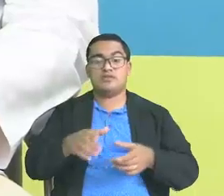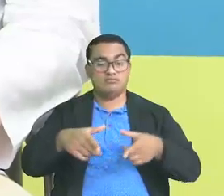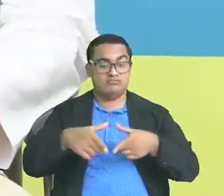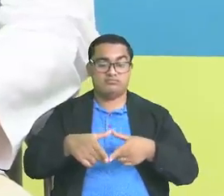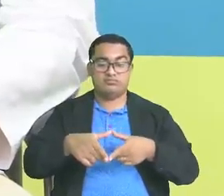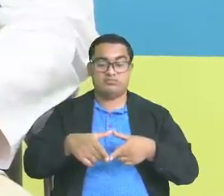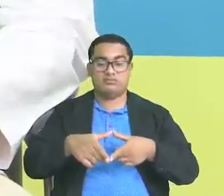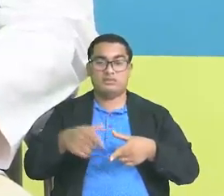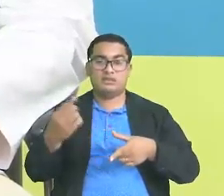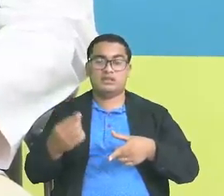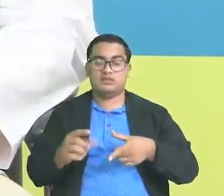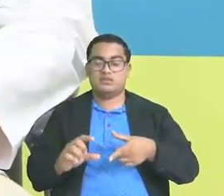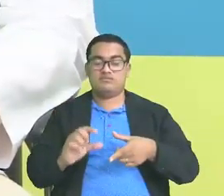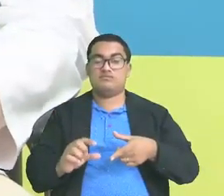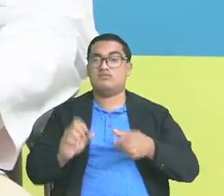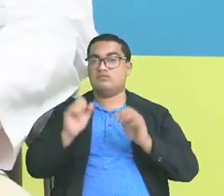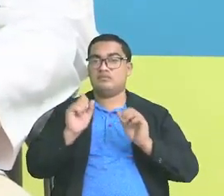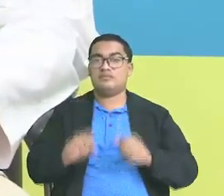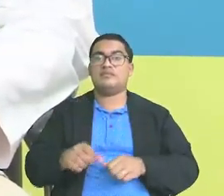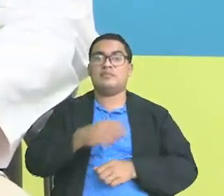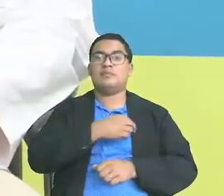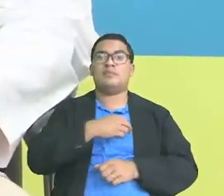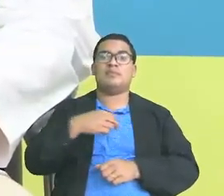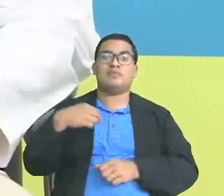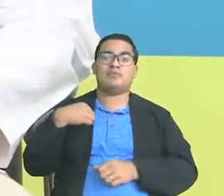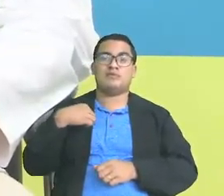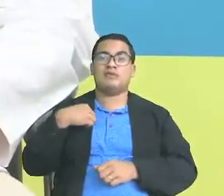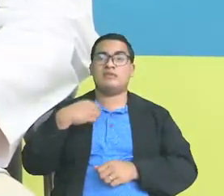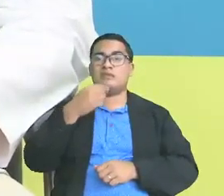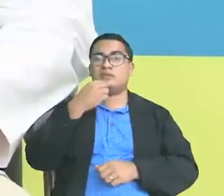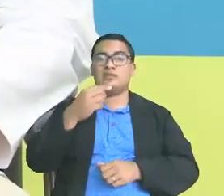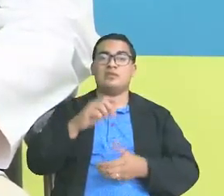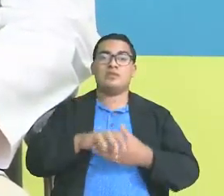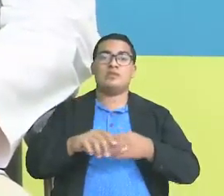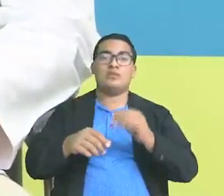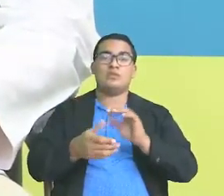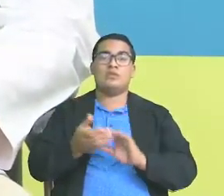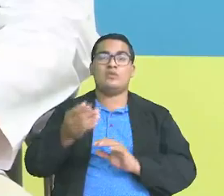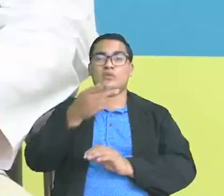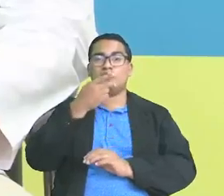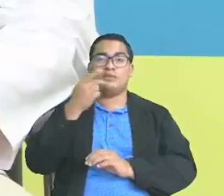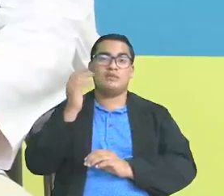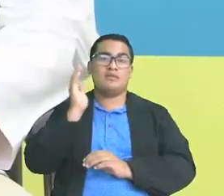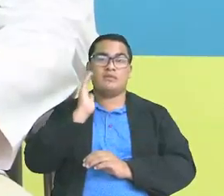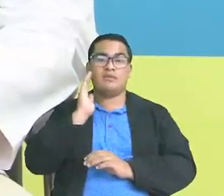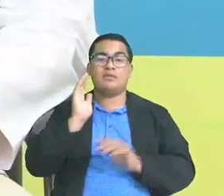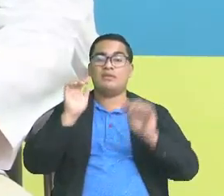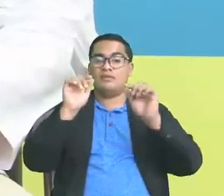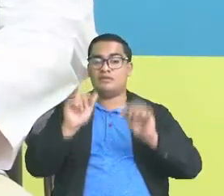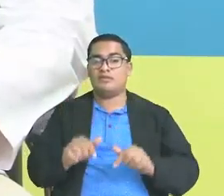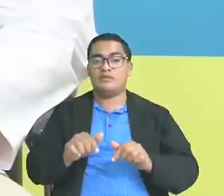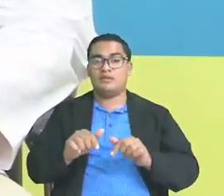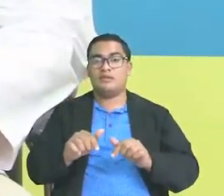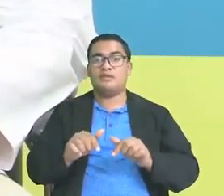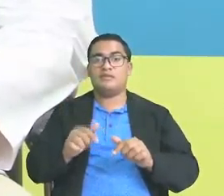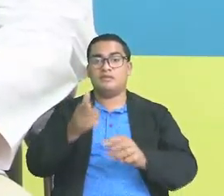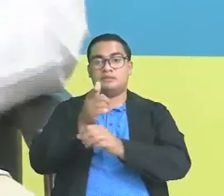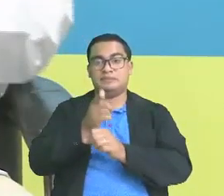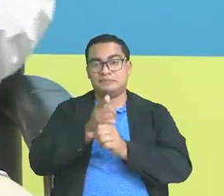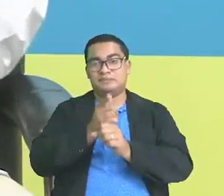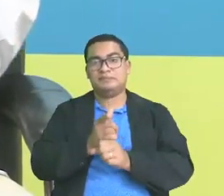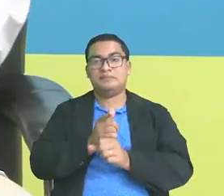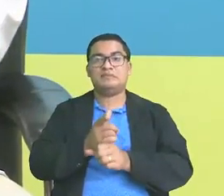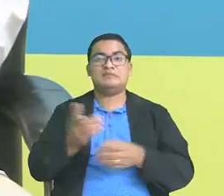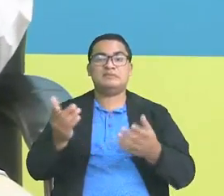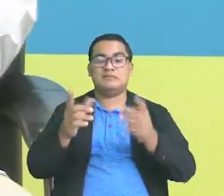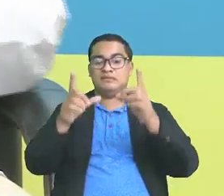del lado derecho. ¿Y cómo se manifiesta en las niñas? Y nosotros tenemos que creer en la historia de los padres, ahora que ya tenemos los medios audiovisuales, ¿no?